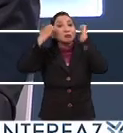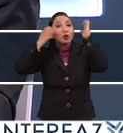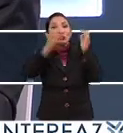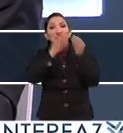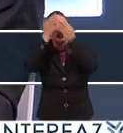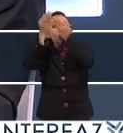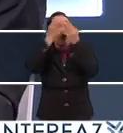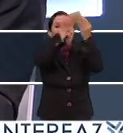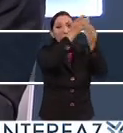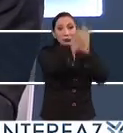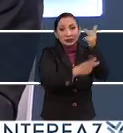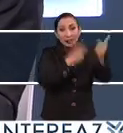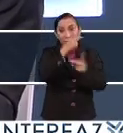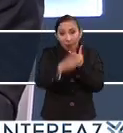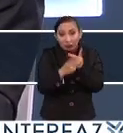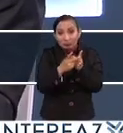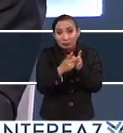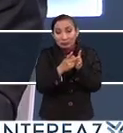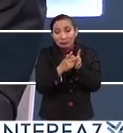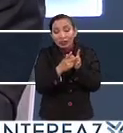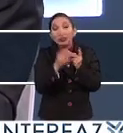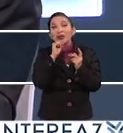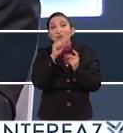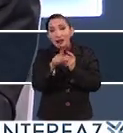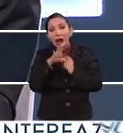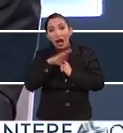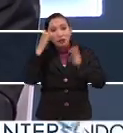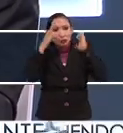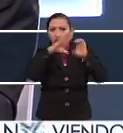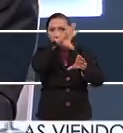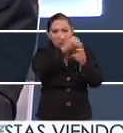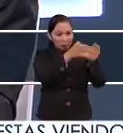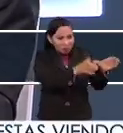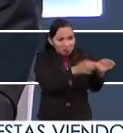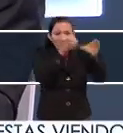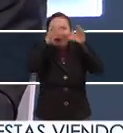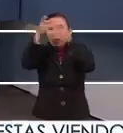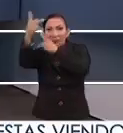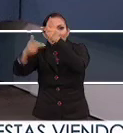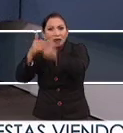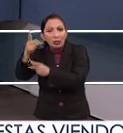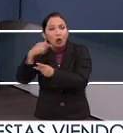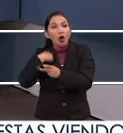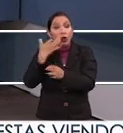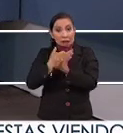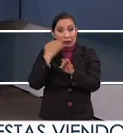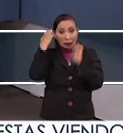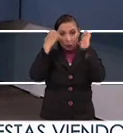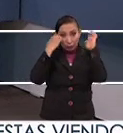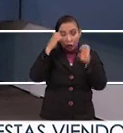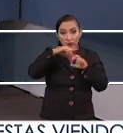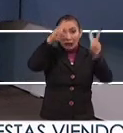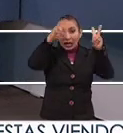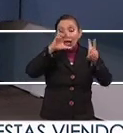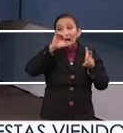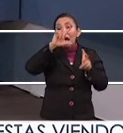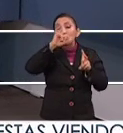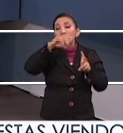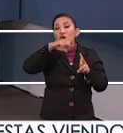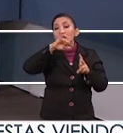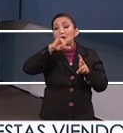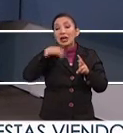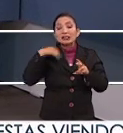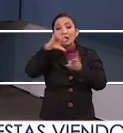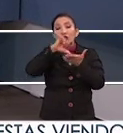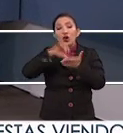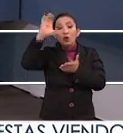exposiciones, pero no solamente con préstamos de piezas, salen las exposiciones completas. Actualmente tenemos tenemos una exposición sobre Carlos Monsiváis en el